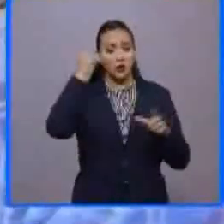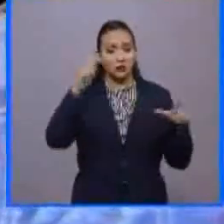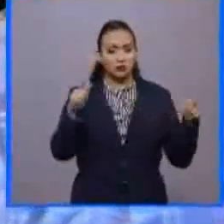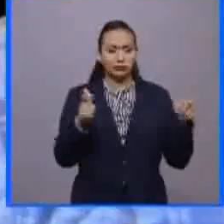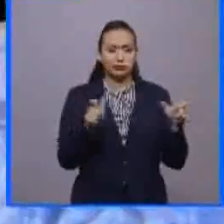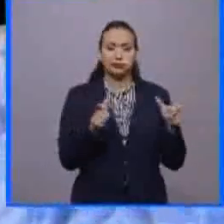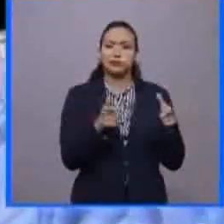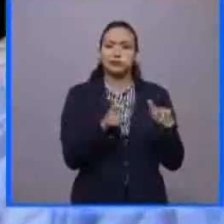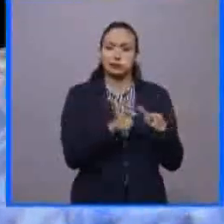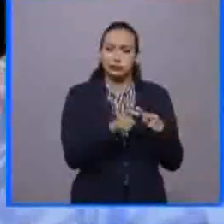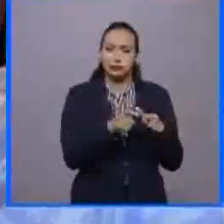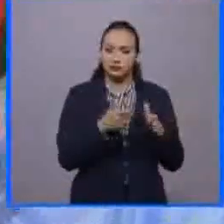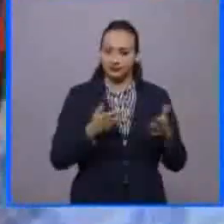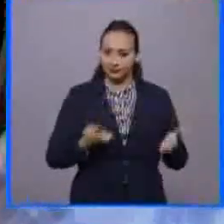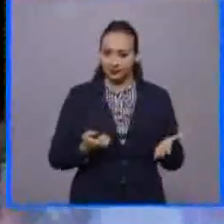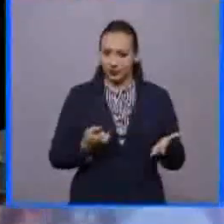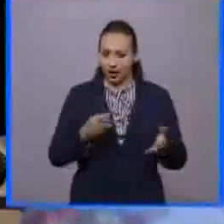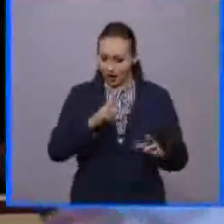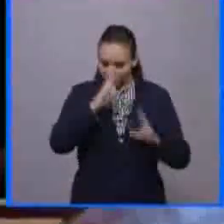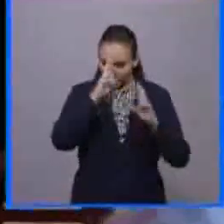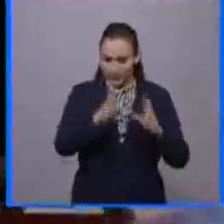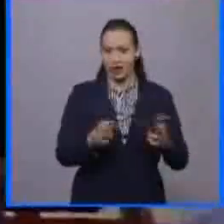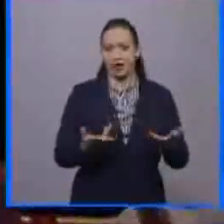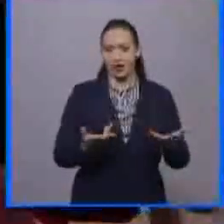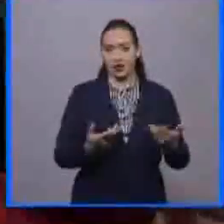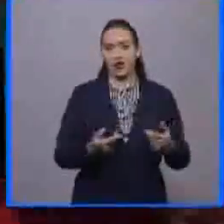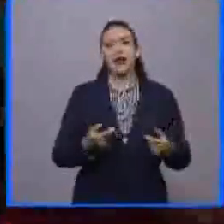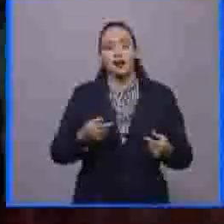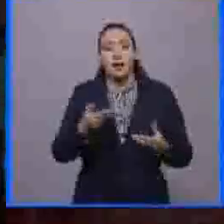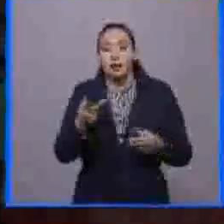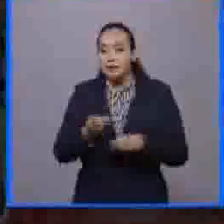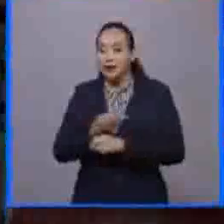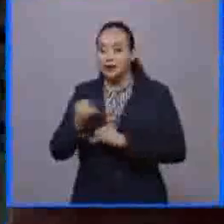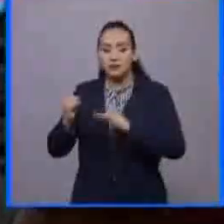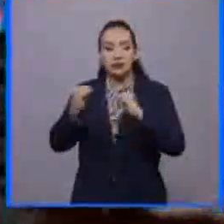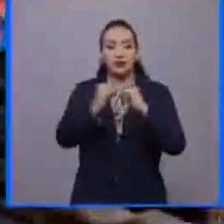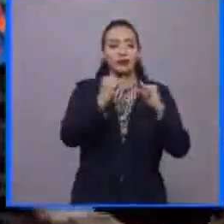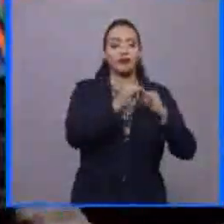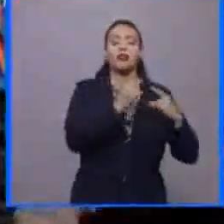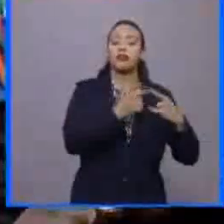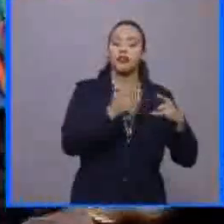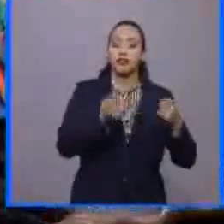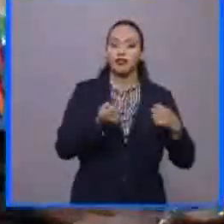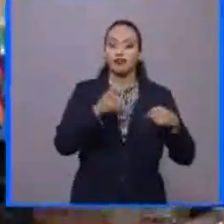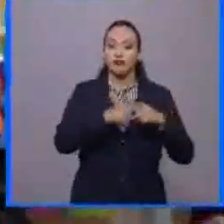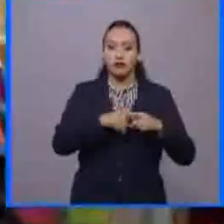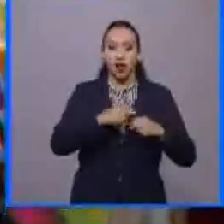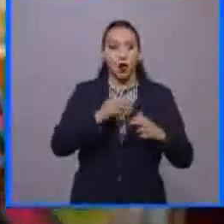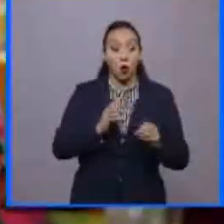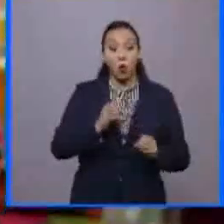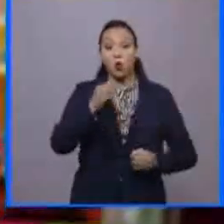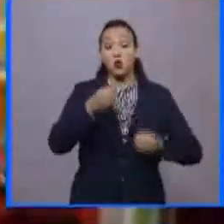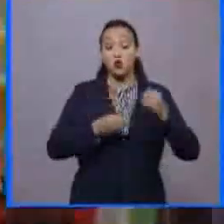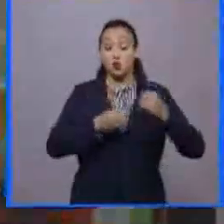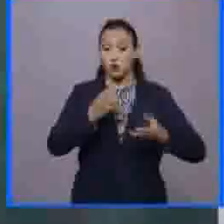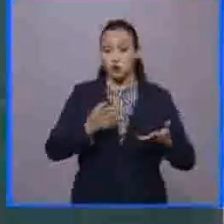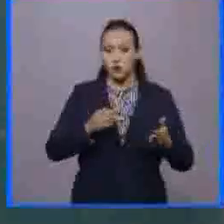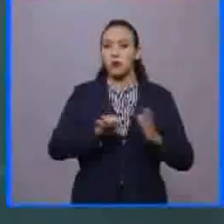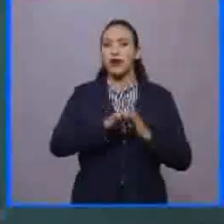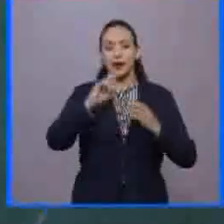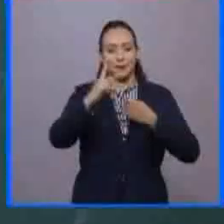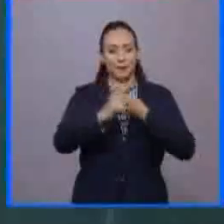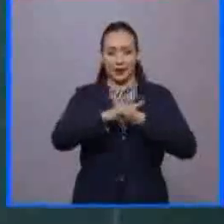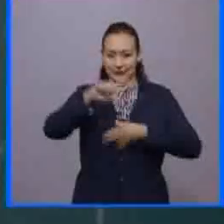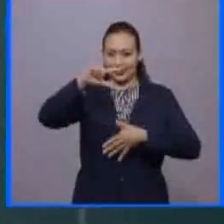siendo determinantes en los órdenes de la vida, de las instituciones, en lo social y hasta en lo jurídico en países